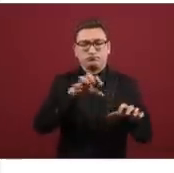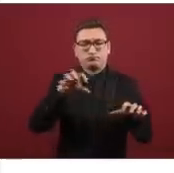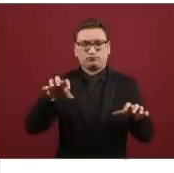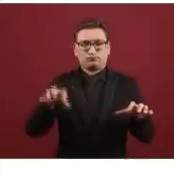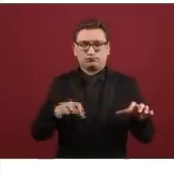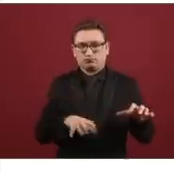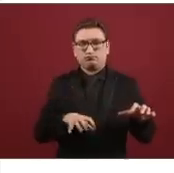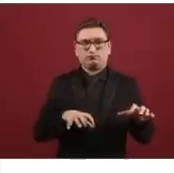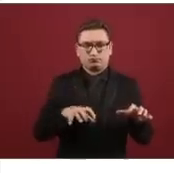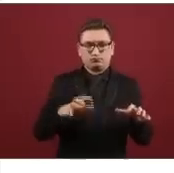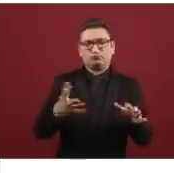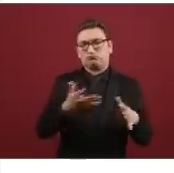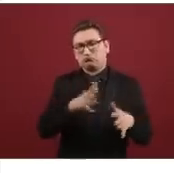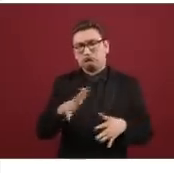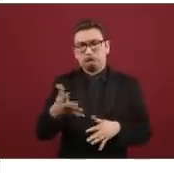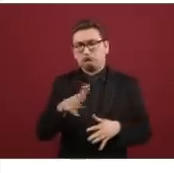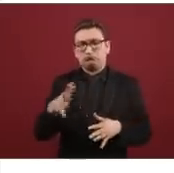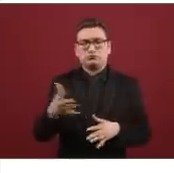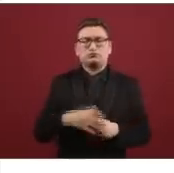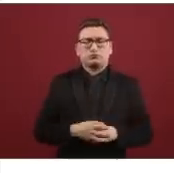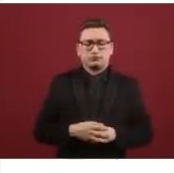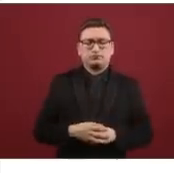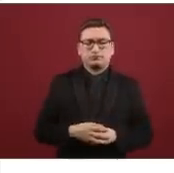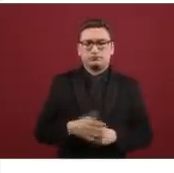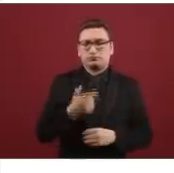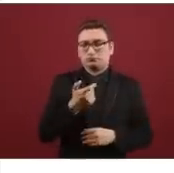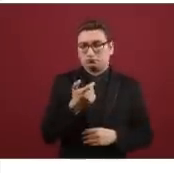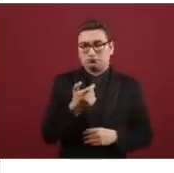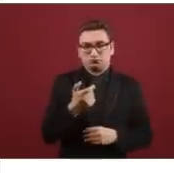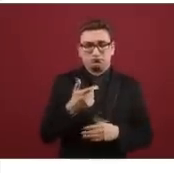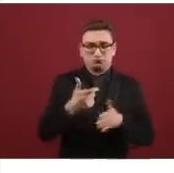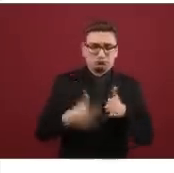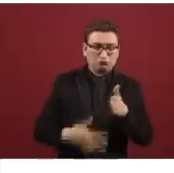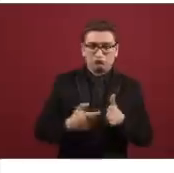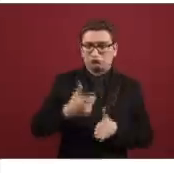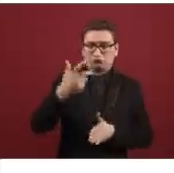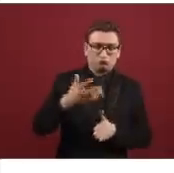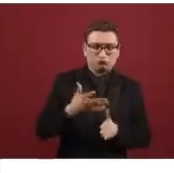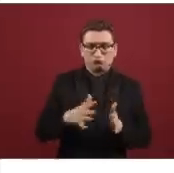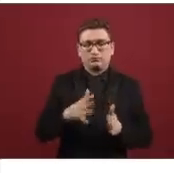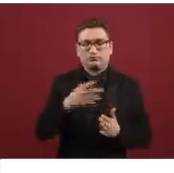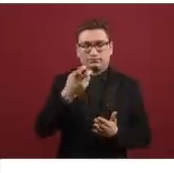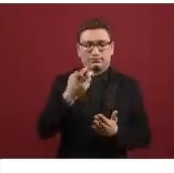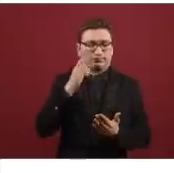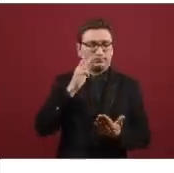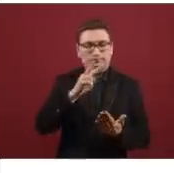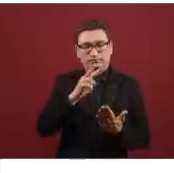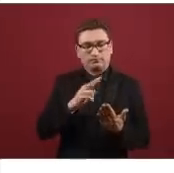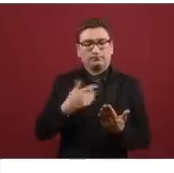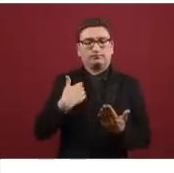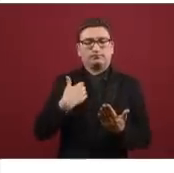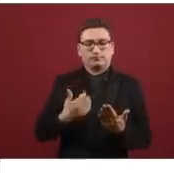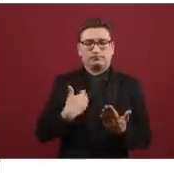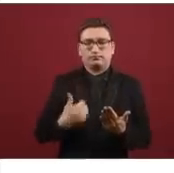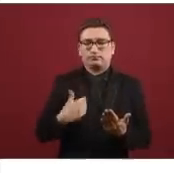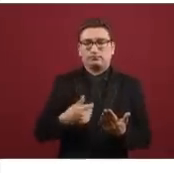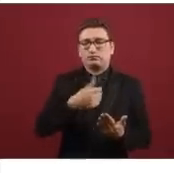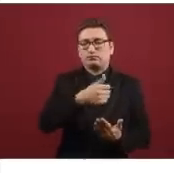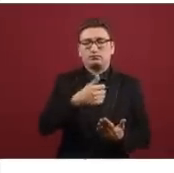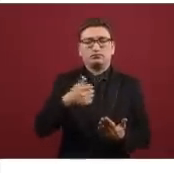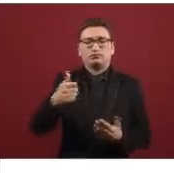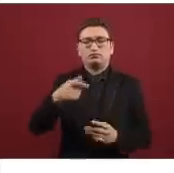precio promedio. Y además de eso, me va a indicar cuáles son las